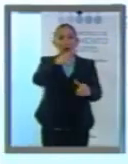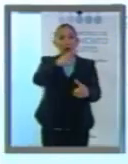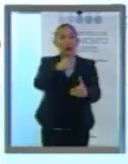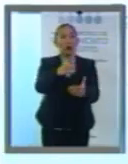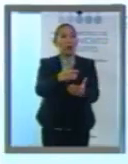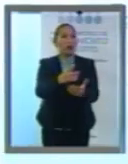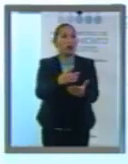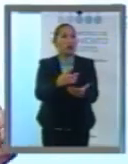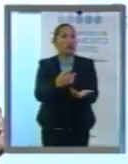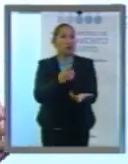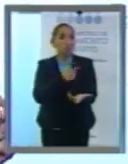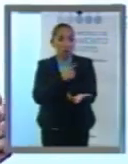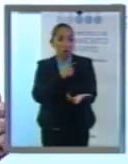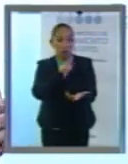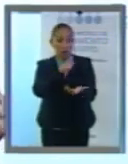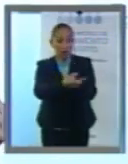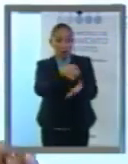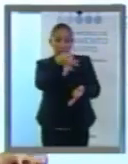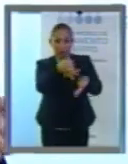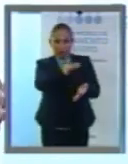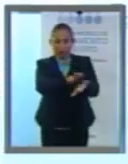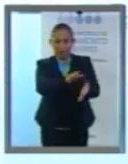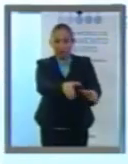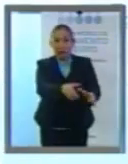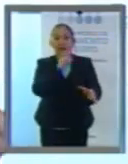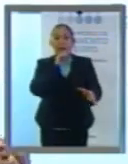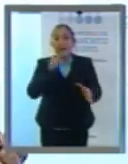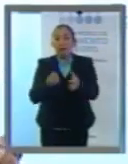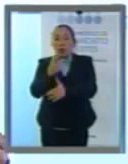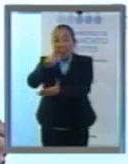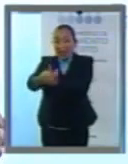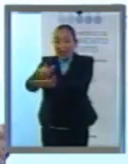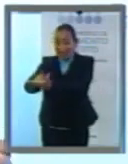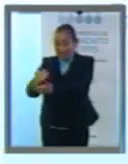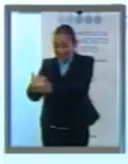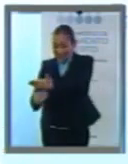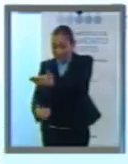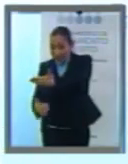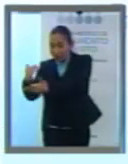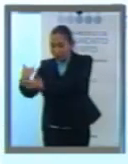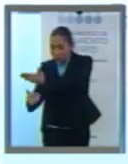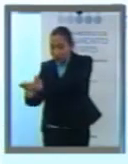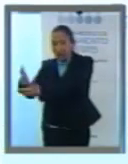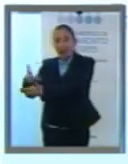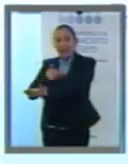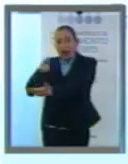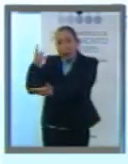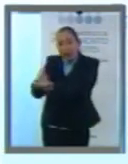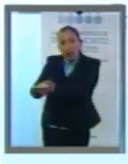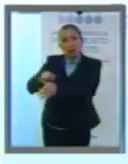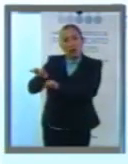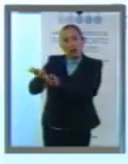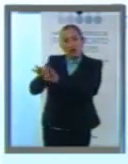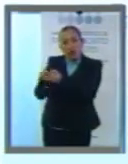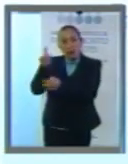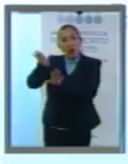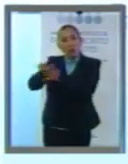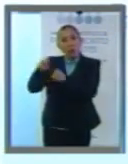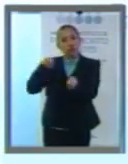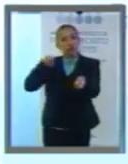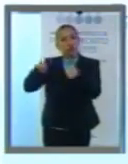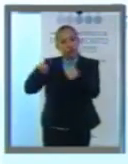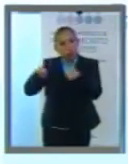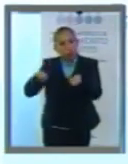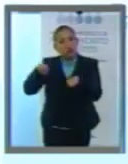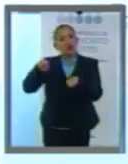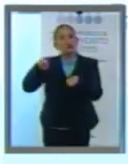solamente jurídica, sino que también estas nuevas leyes imponen mecanismos de autorregulación y